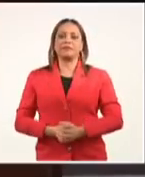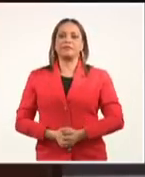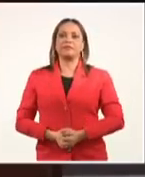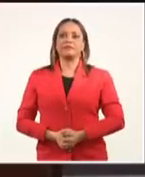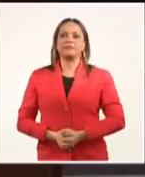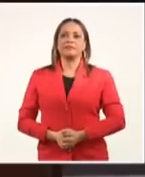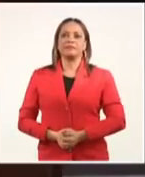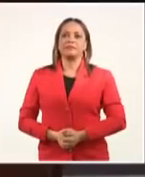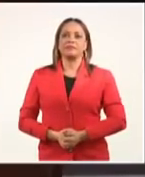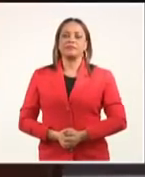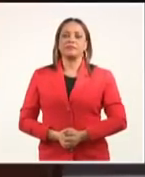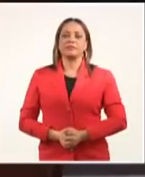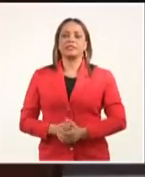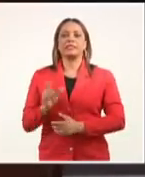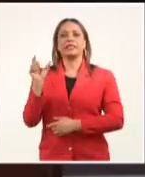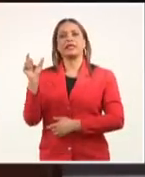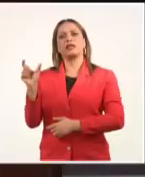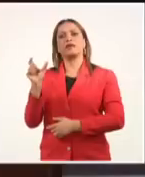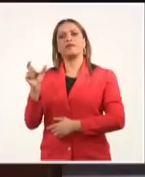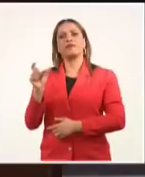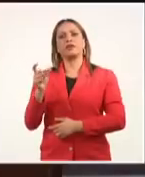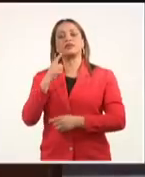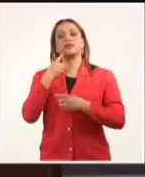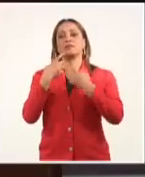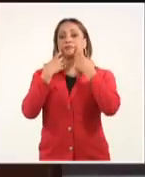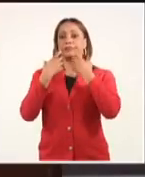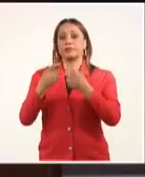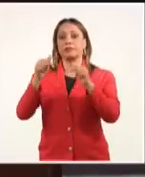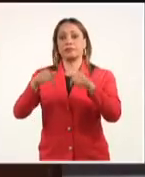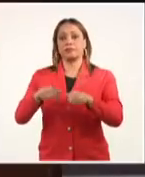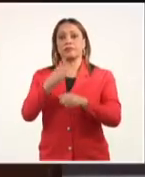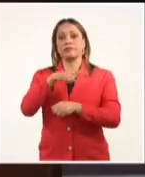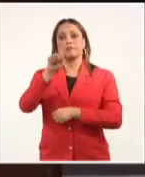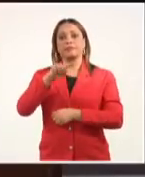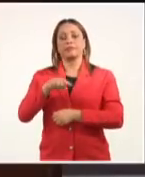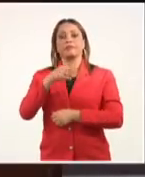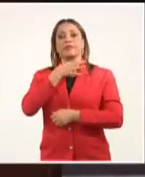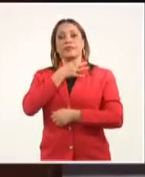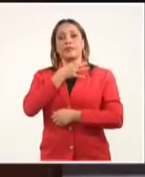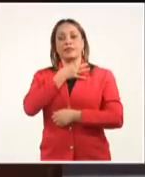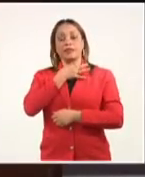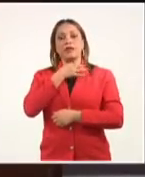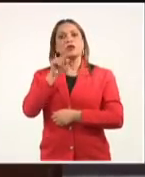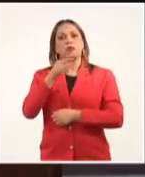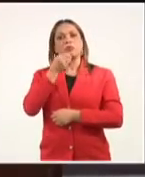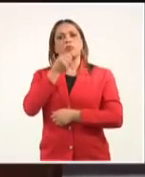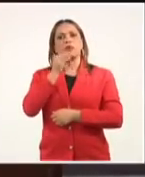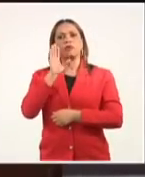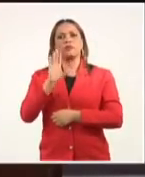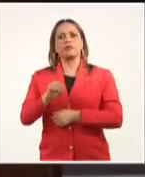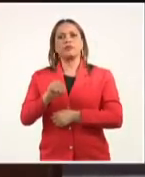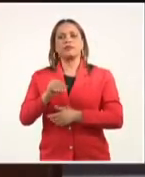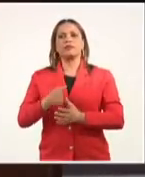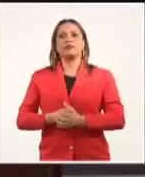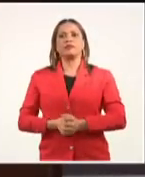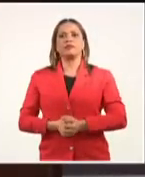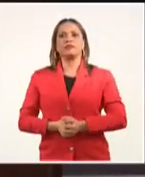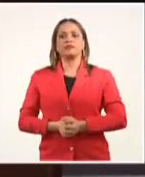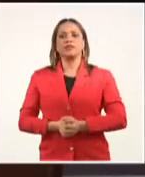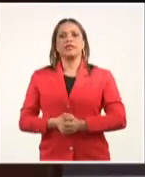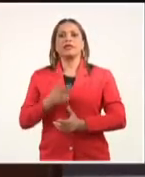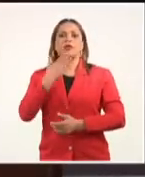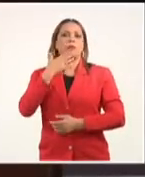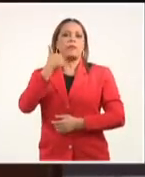En esta fecha de tanto significado, puedo afirmar que nuestro mayor orgullo y